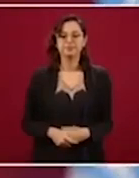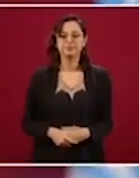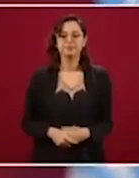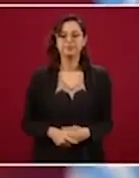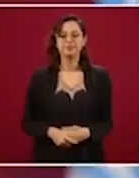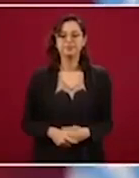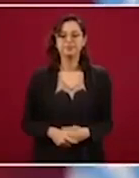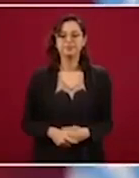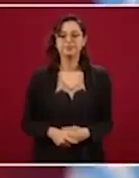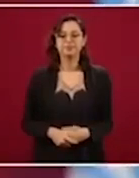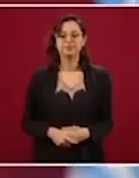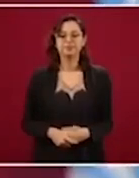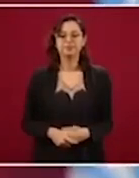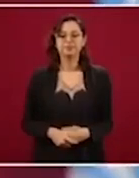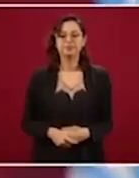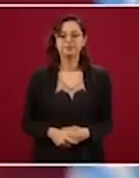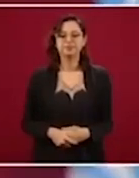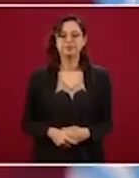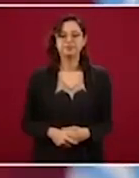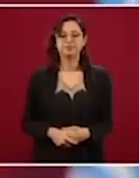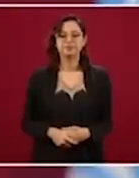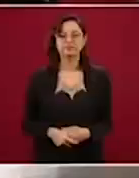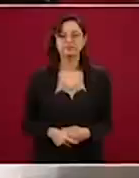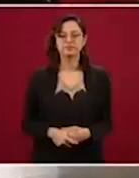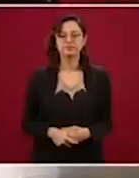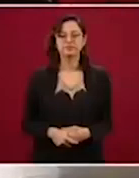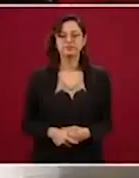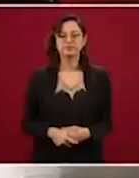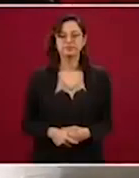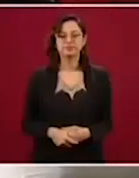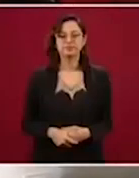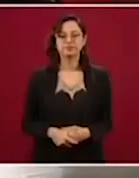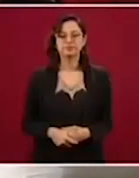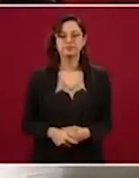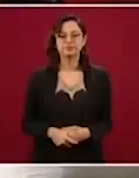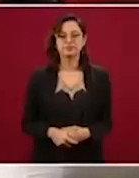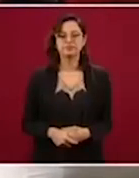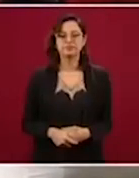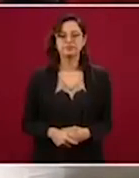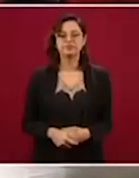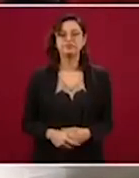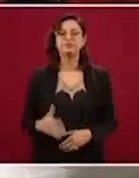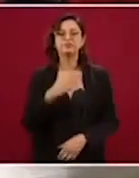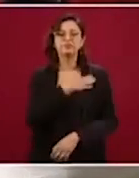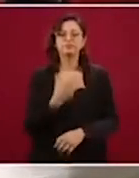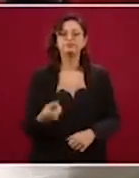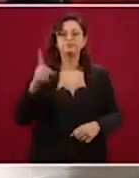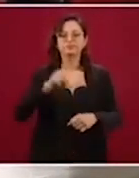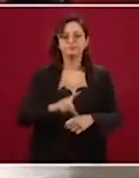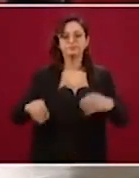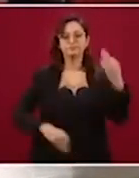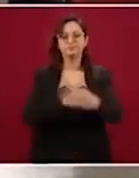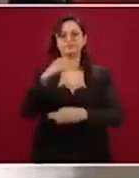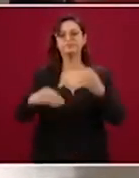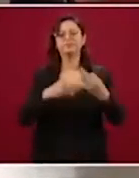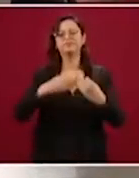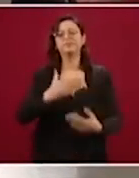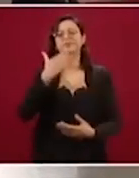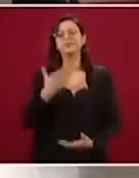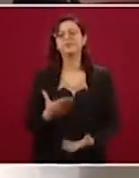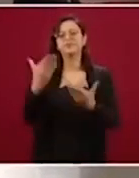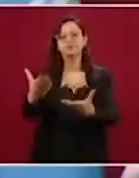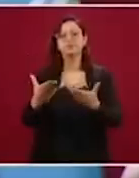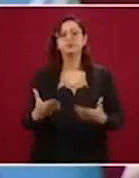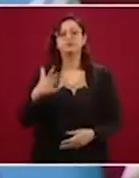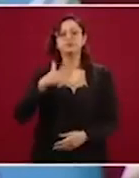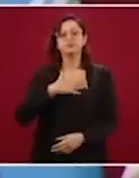canahuatl C68 y mesoatitlactoli in mexco. Buenos días a todos, bienvenidos. Les hablo